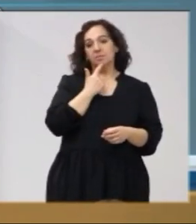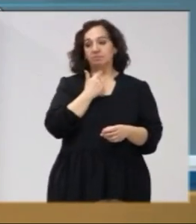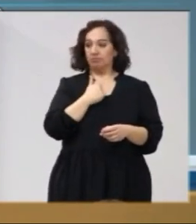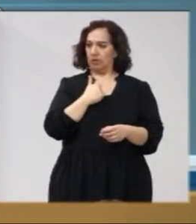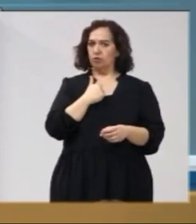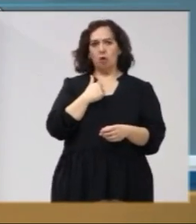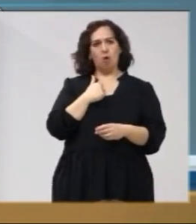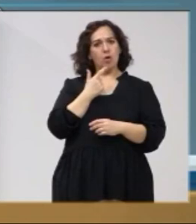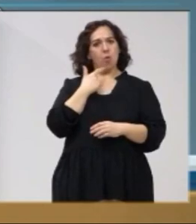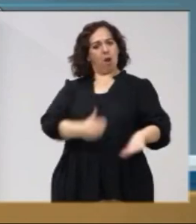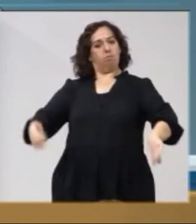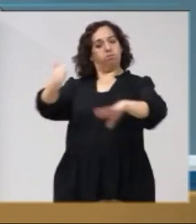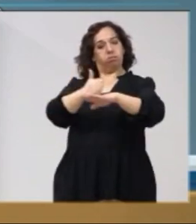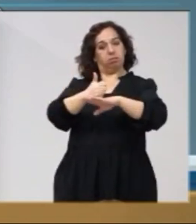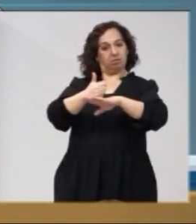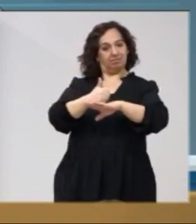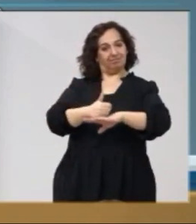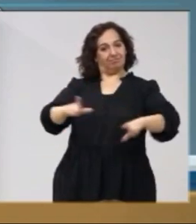soy abanderado,